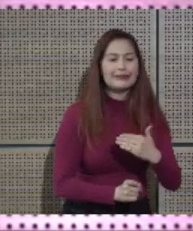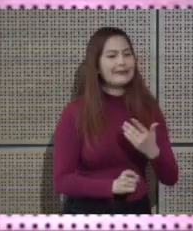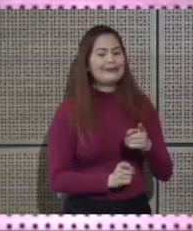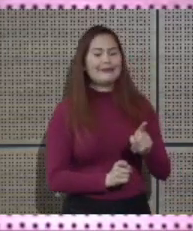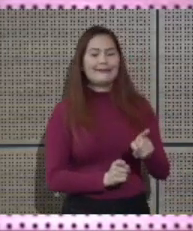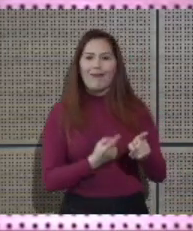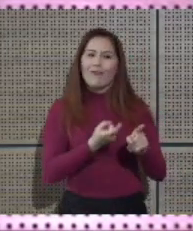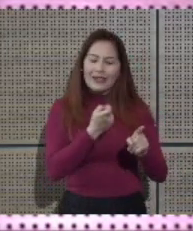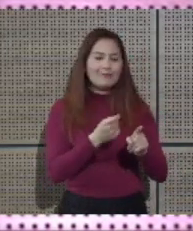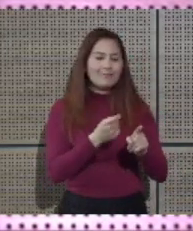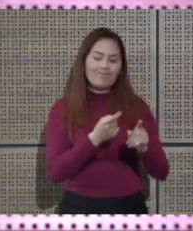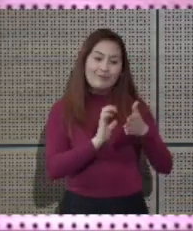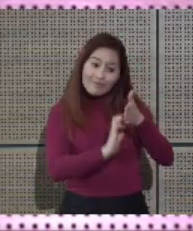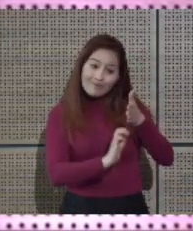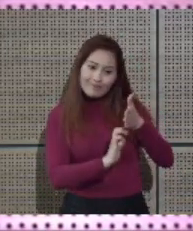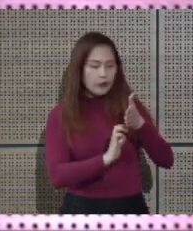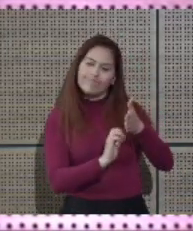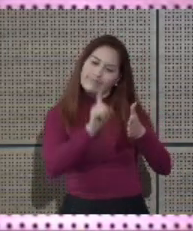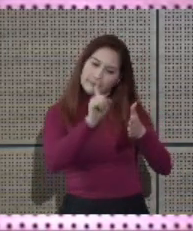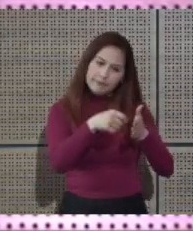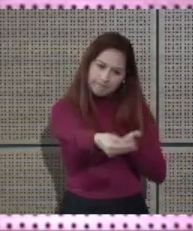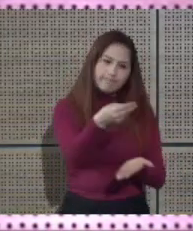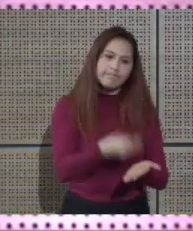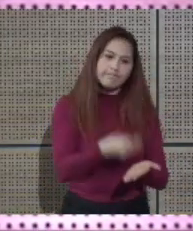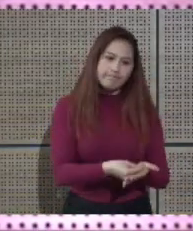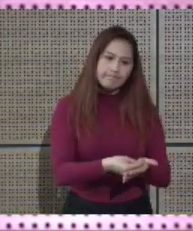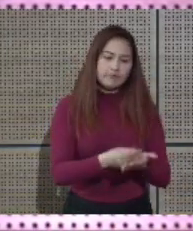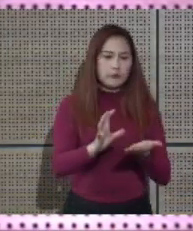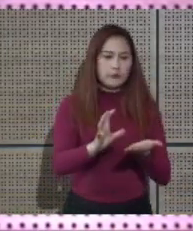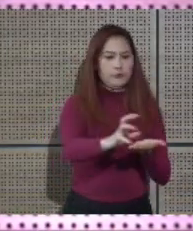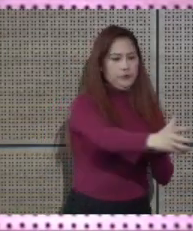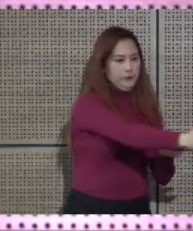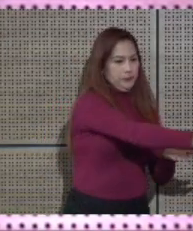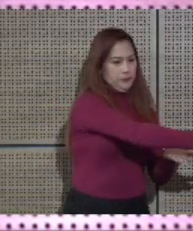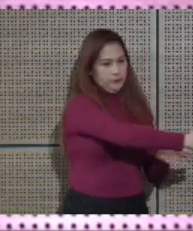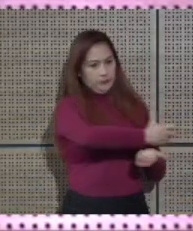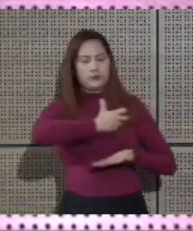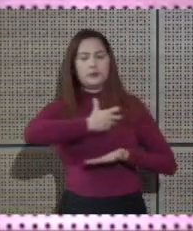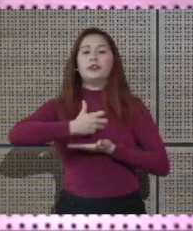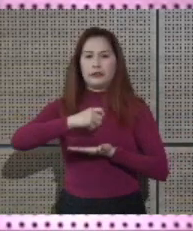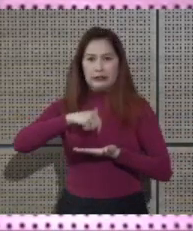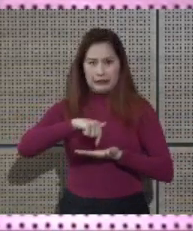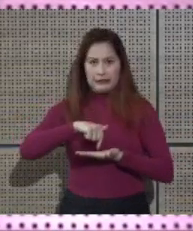gasto tributario y evasión, estamos entre 8 y 9